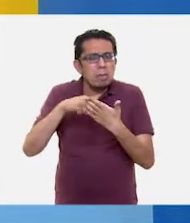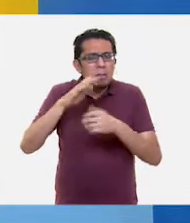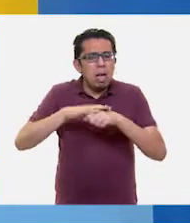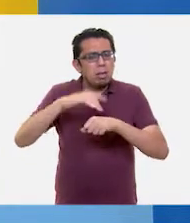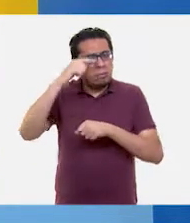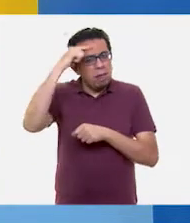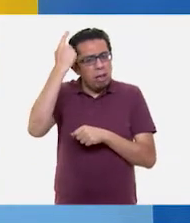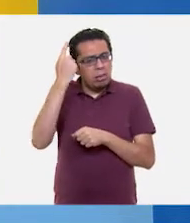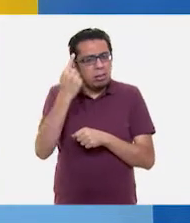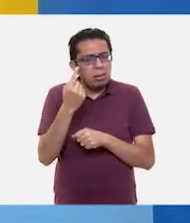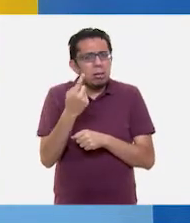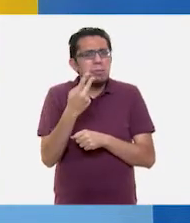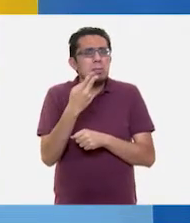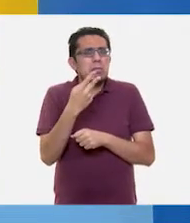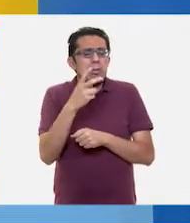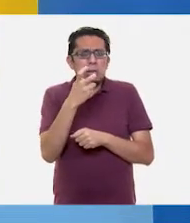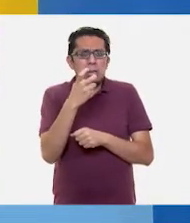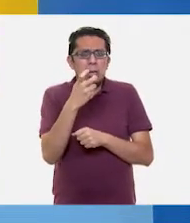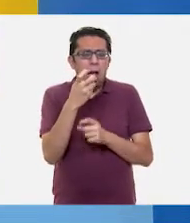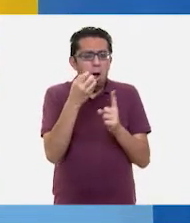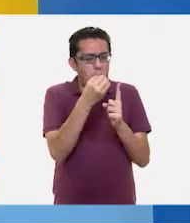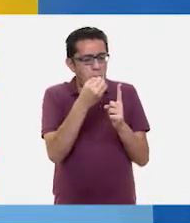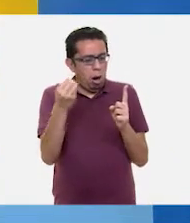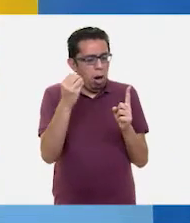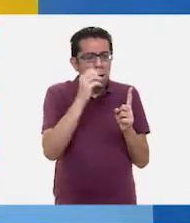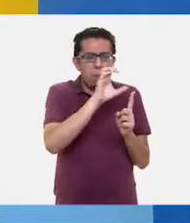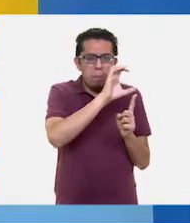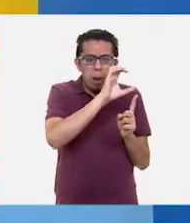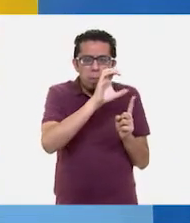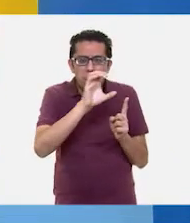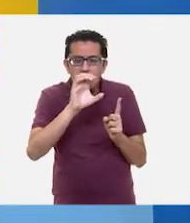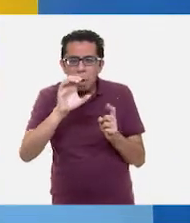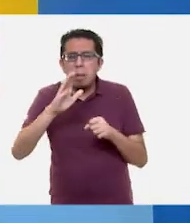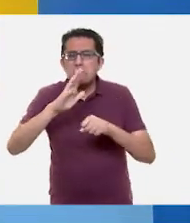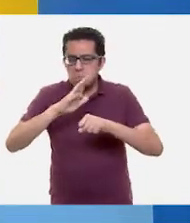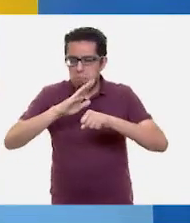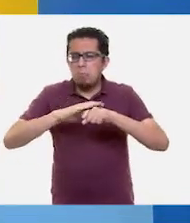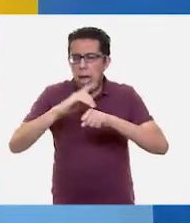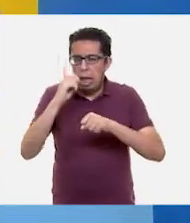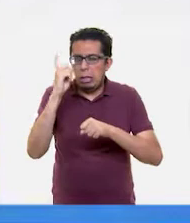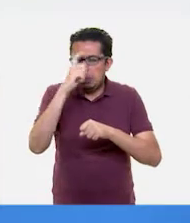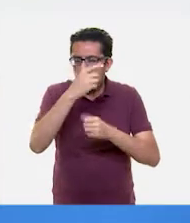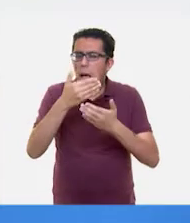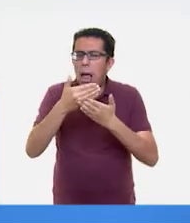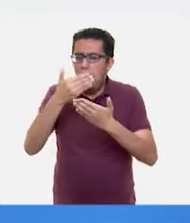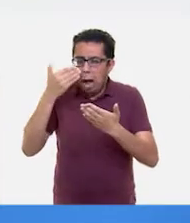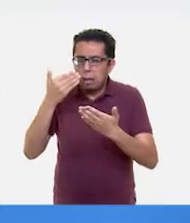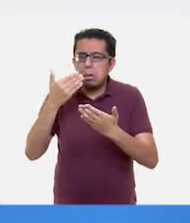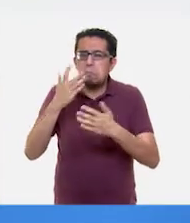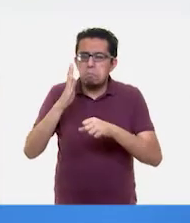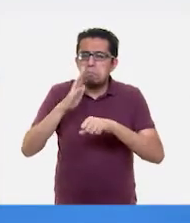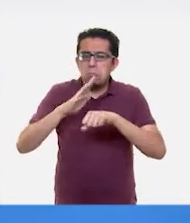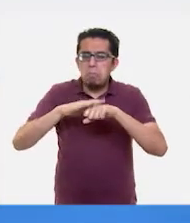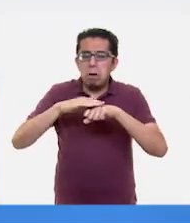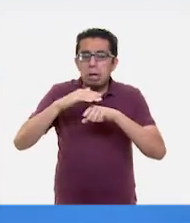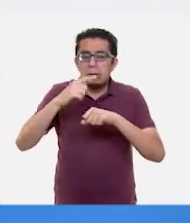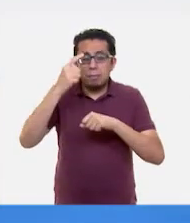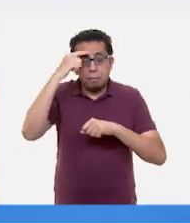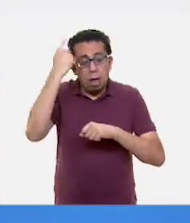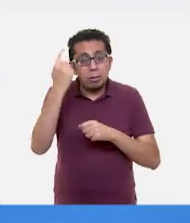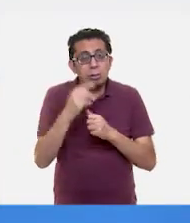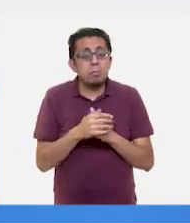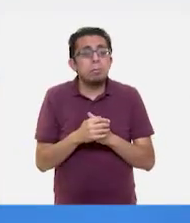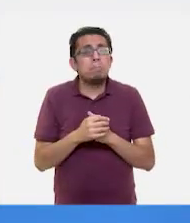estas sucesiones tienen un nivel de complejidad más alto de lo que habíamos hecho hasta ahorita, maestra. Así es, María. El nivel de complejidad de